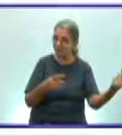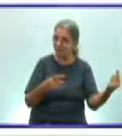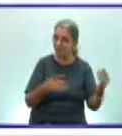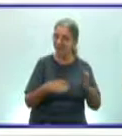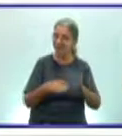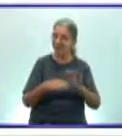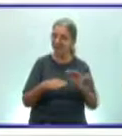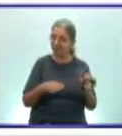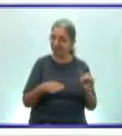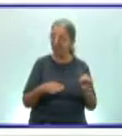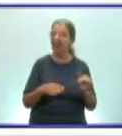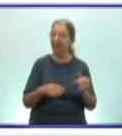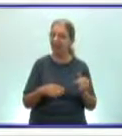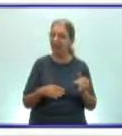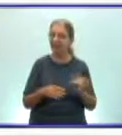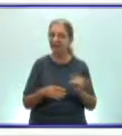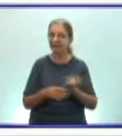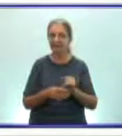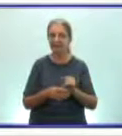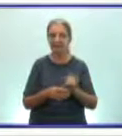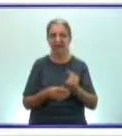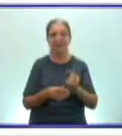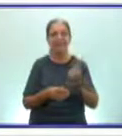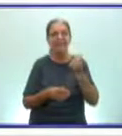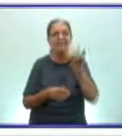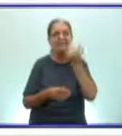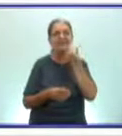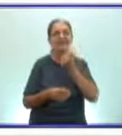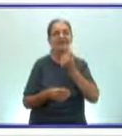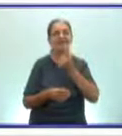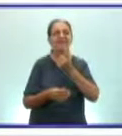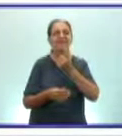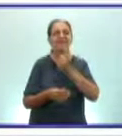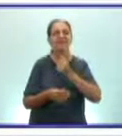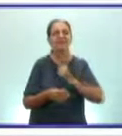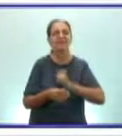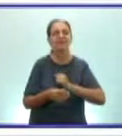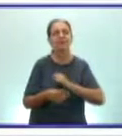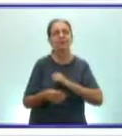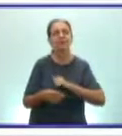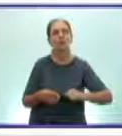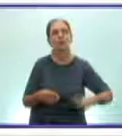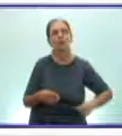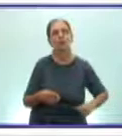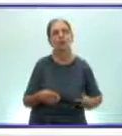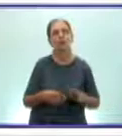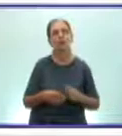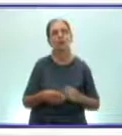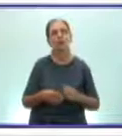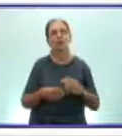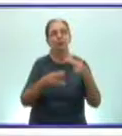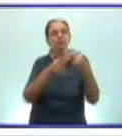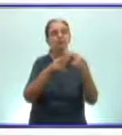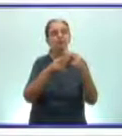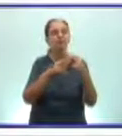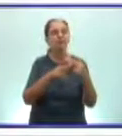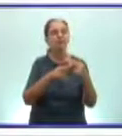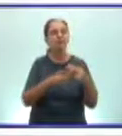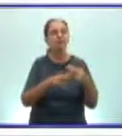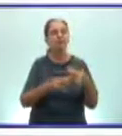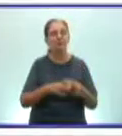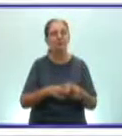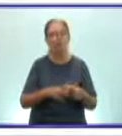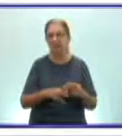los resultados. Es mucho más cómodo, en vez de adicionar todas las cantidades presentes en la lista